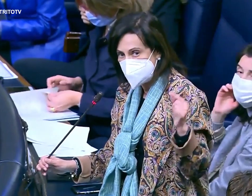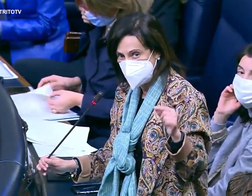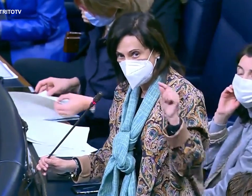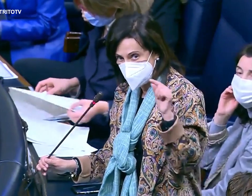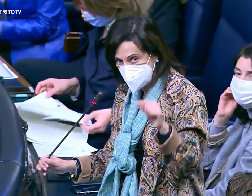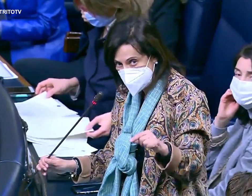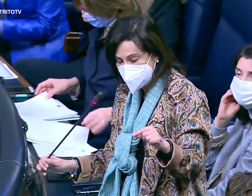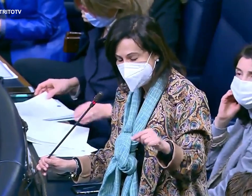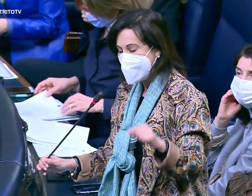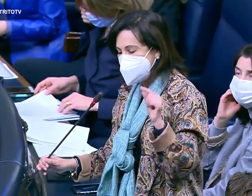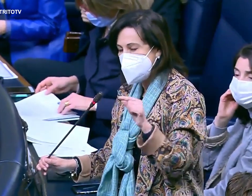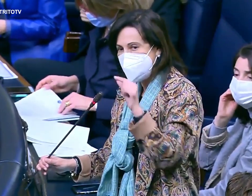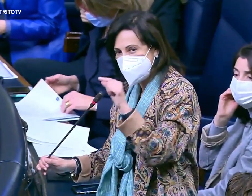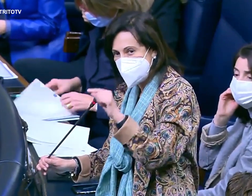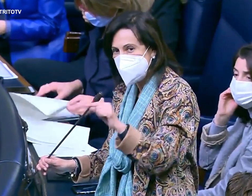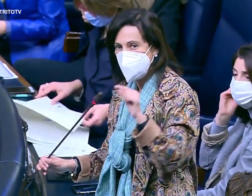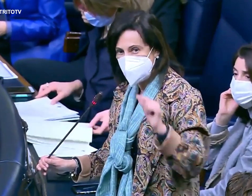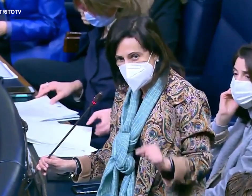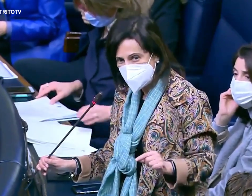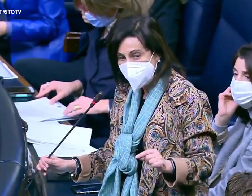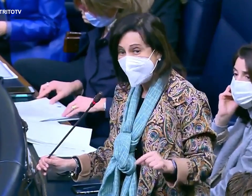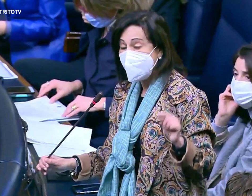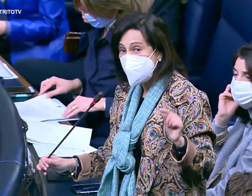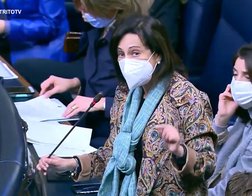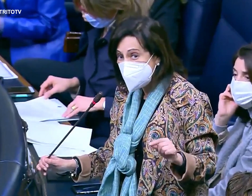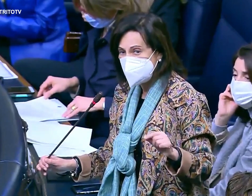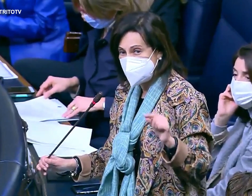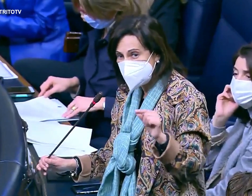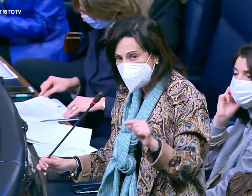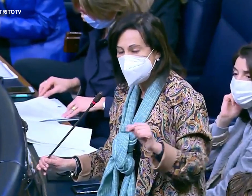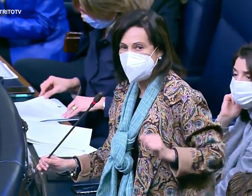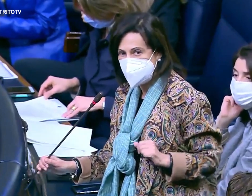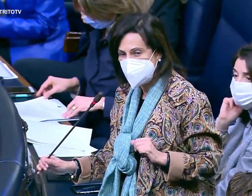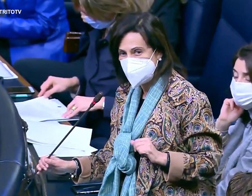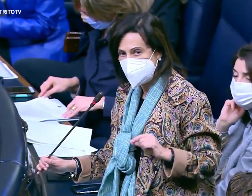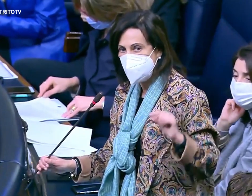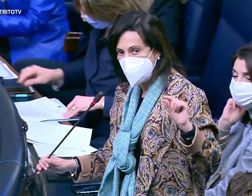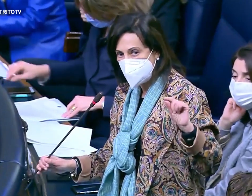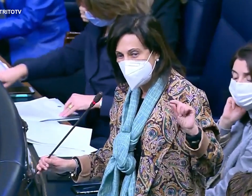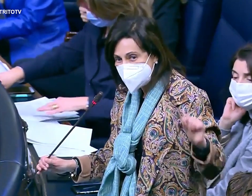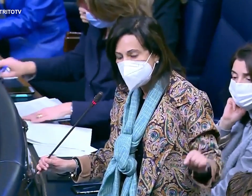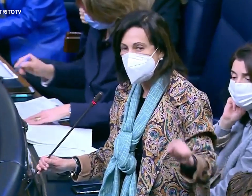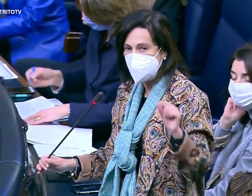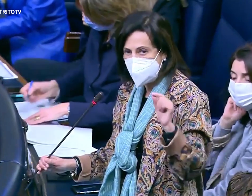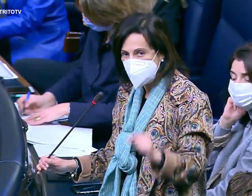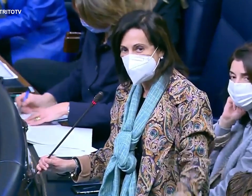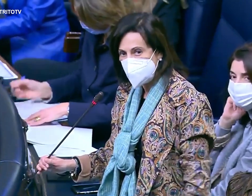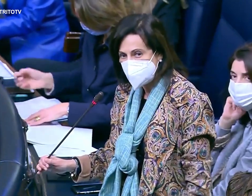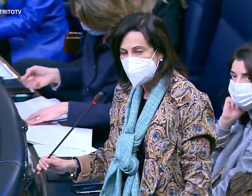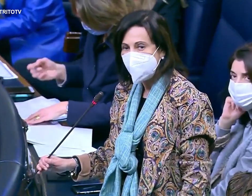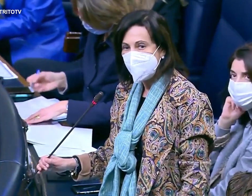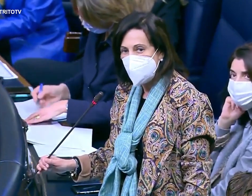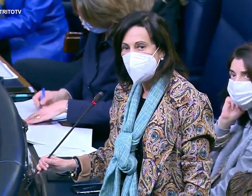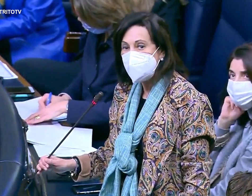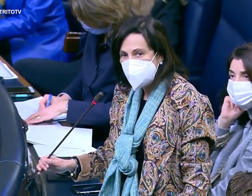al juez fernando presencia y a la asociación contra la corrupción que lidera a codas e intentando dejarles sin procurador